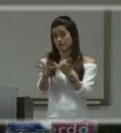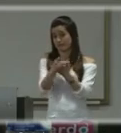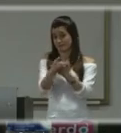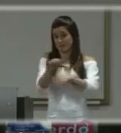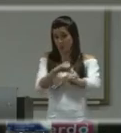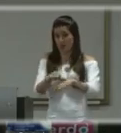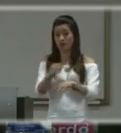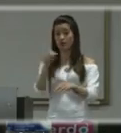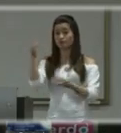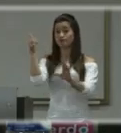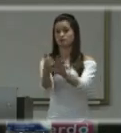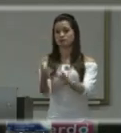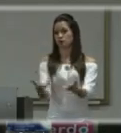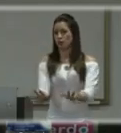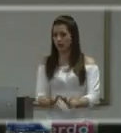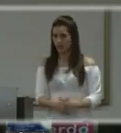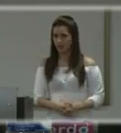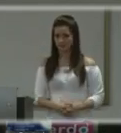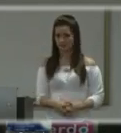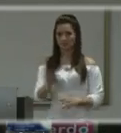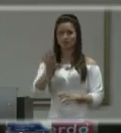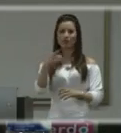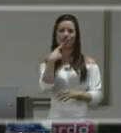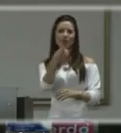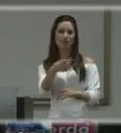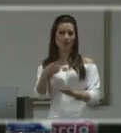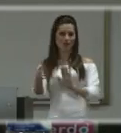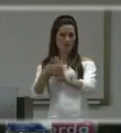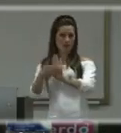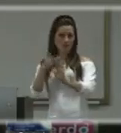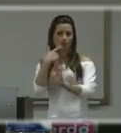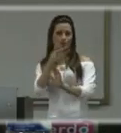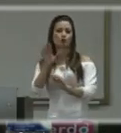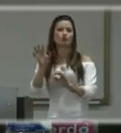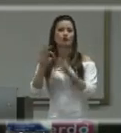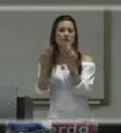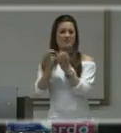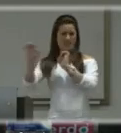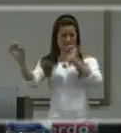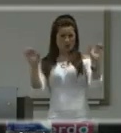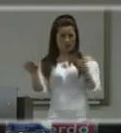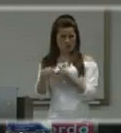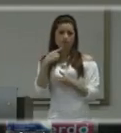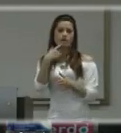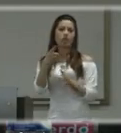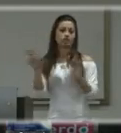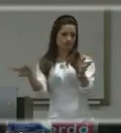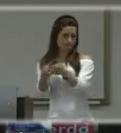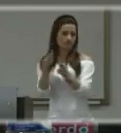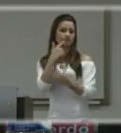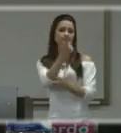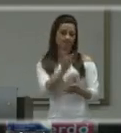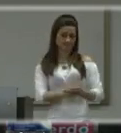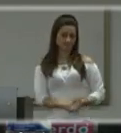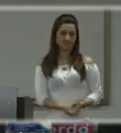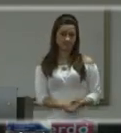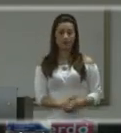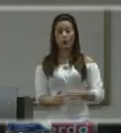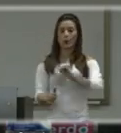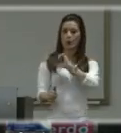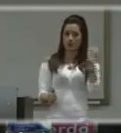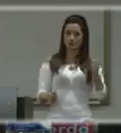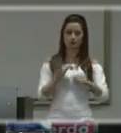es como, en pocas palabras, como el resumen del argumento de defensores de familia en general. Y las procuradoras